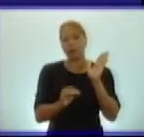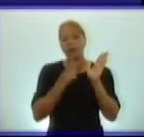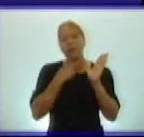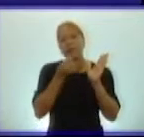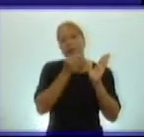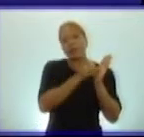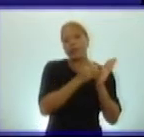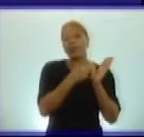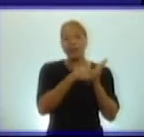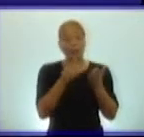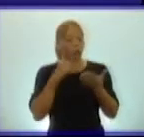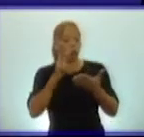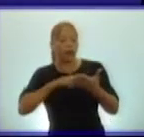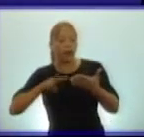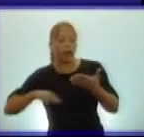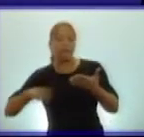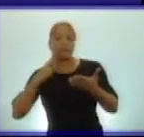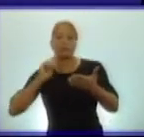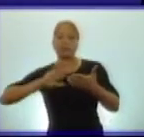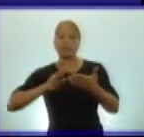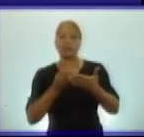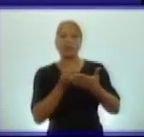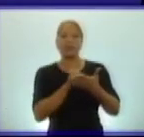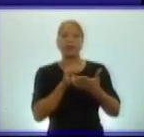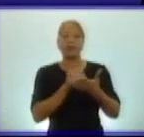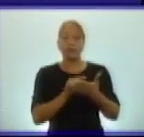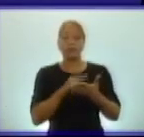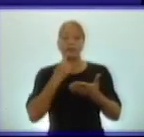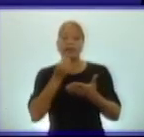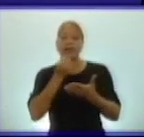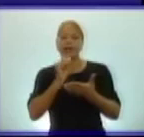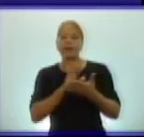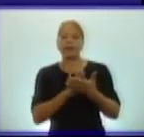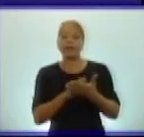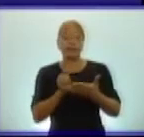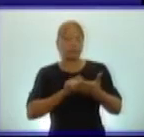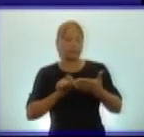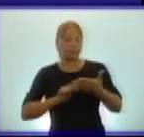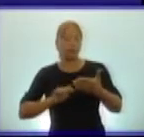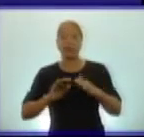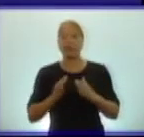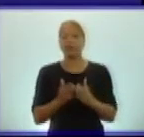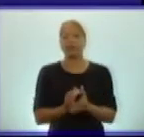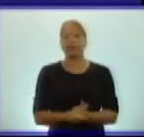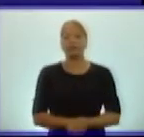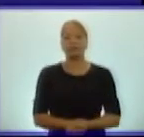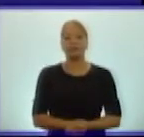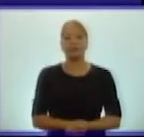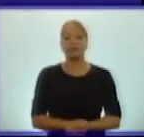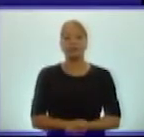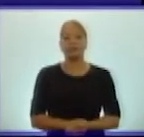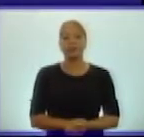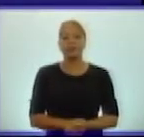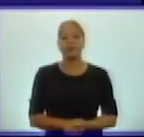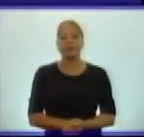de la página del libro, o le vamos a dar unos minutos también para que pueda tomar nota de esta diapositiva.